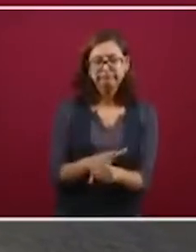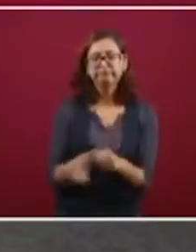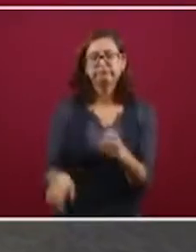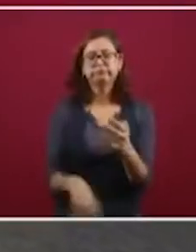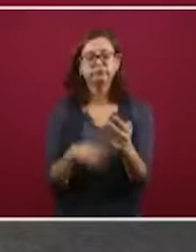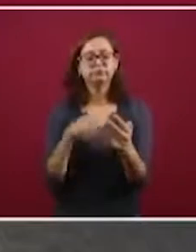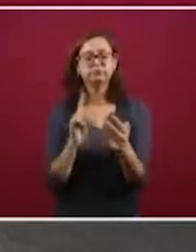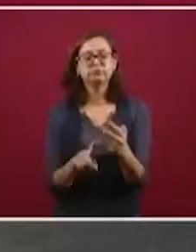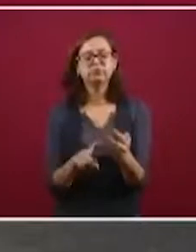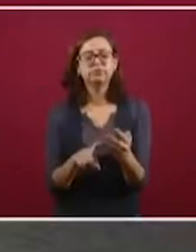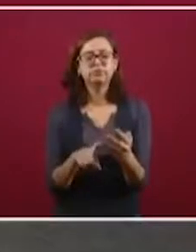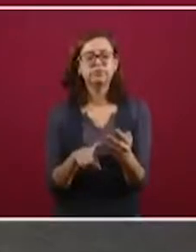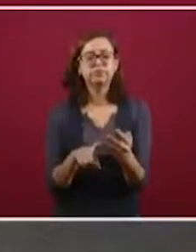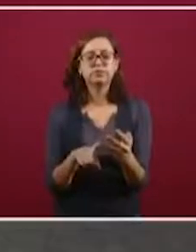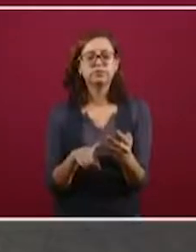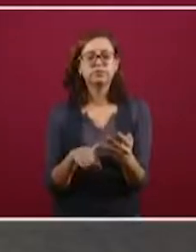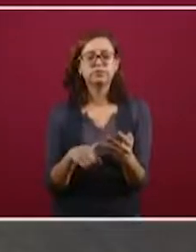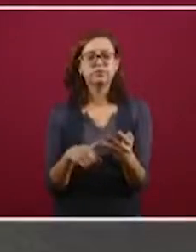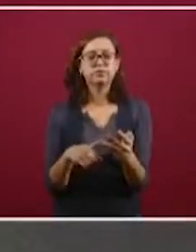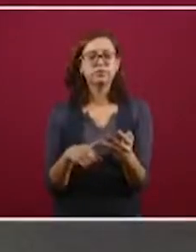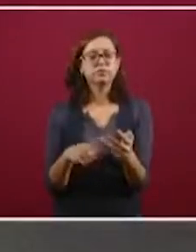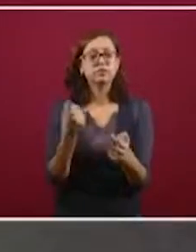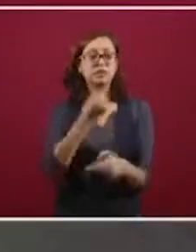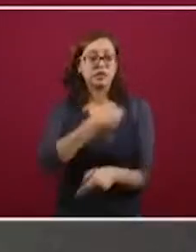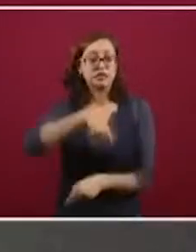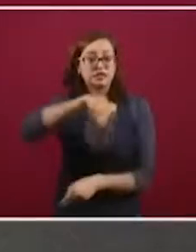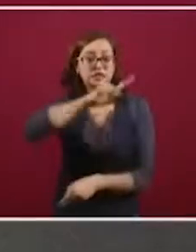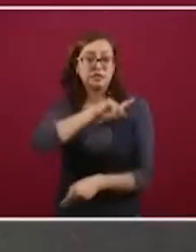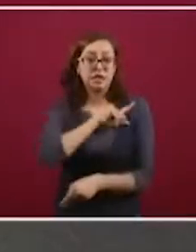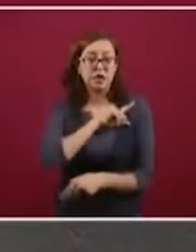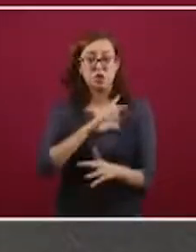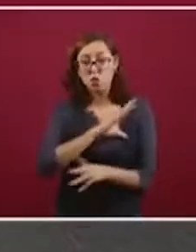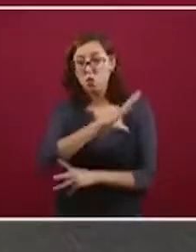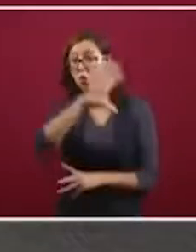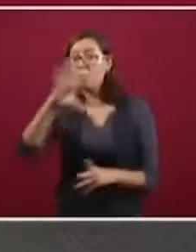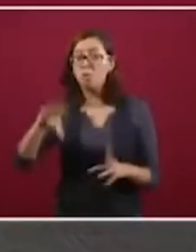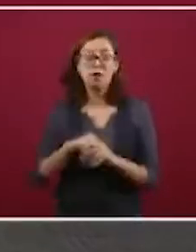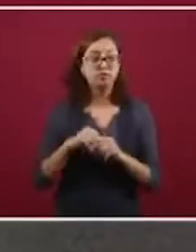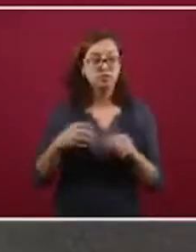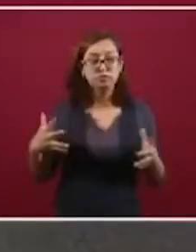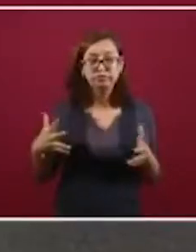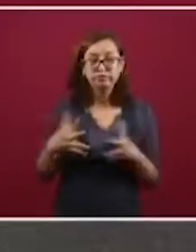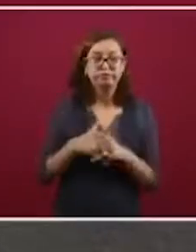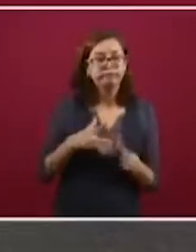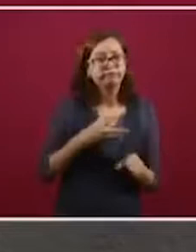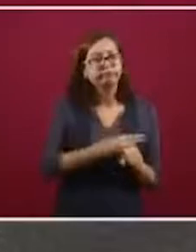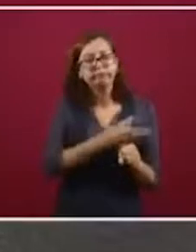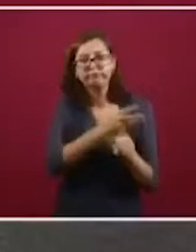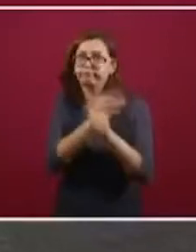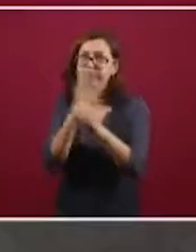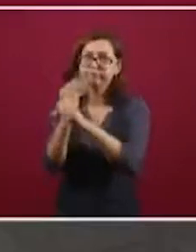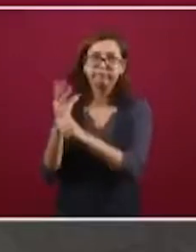el que mejore la infraestructura de salud por qué